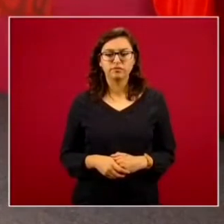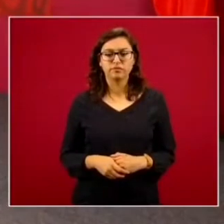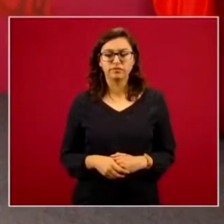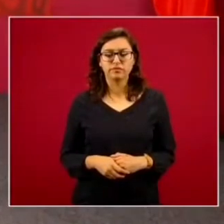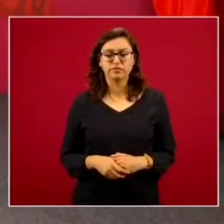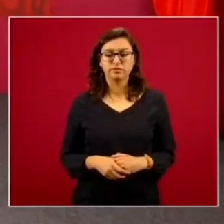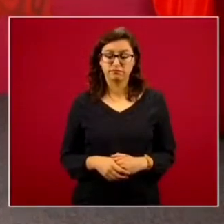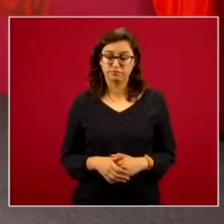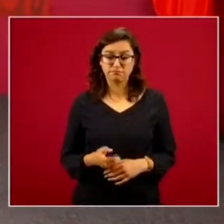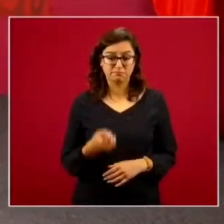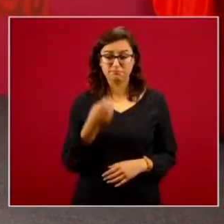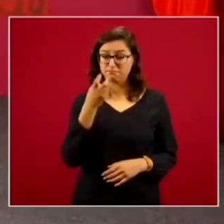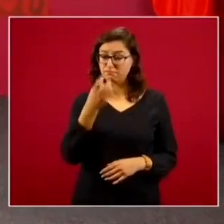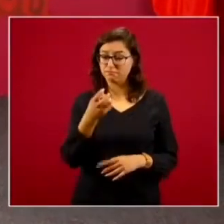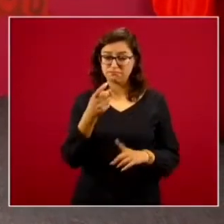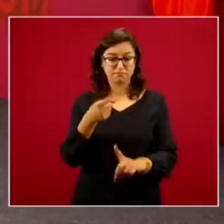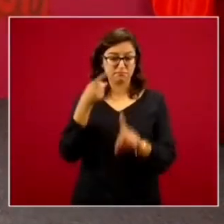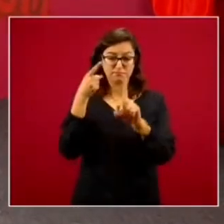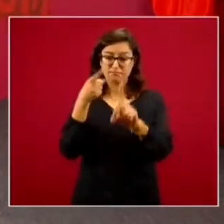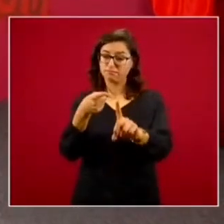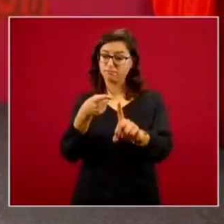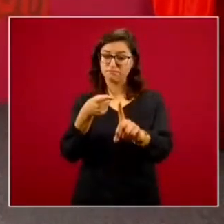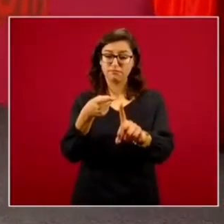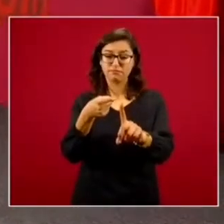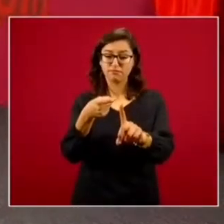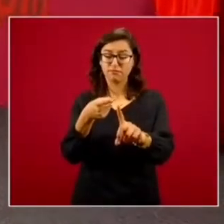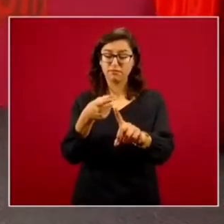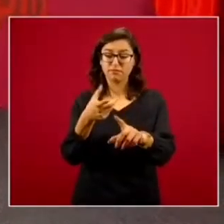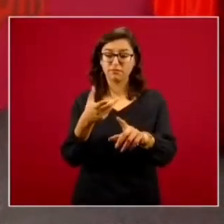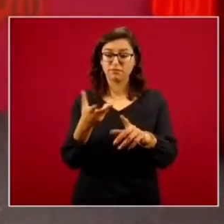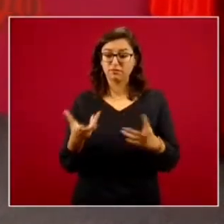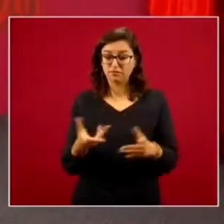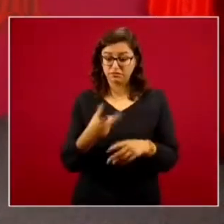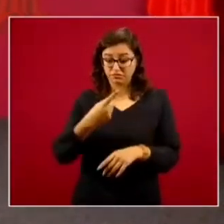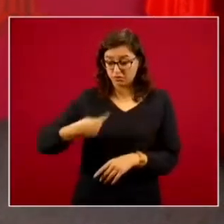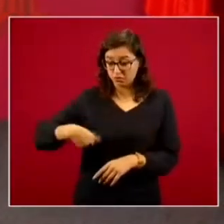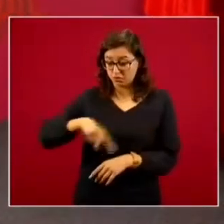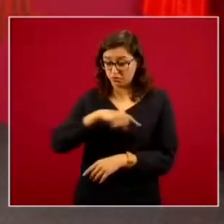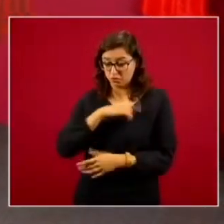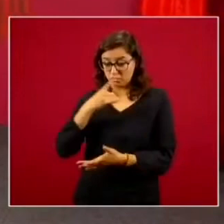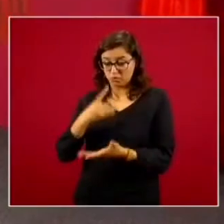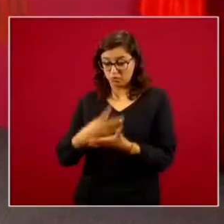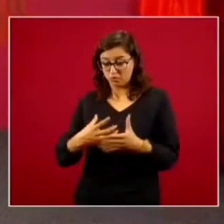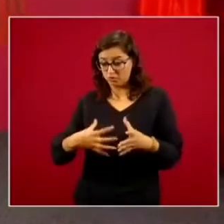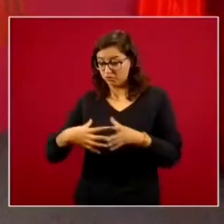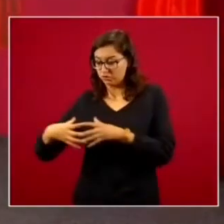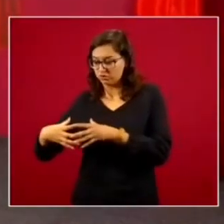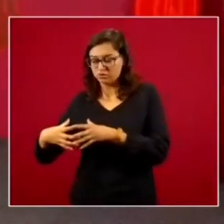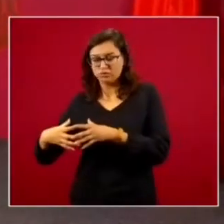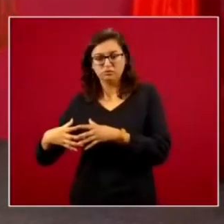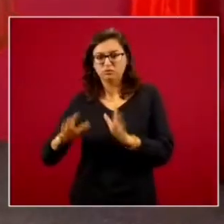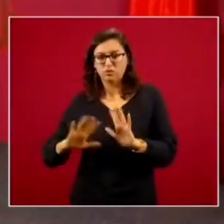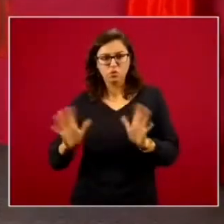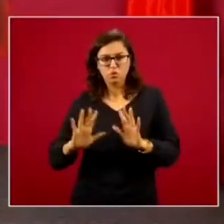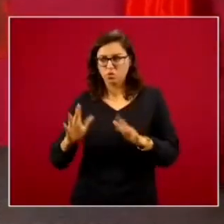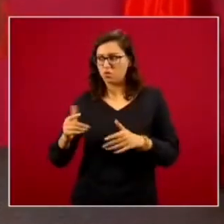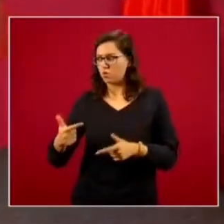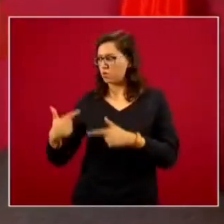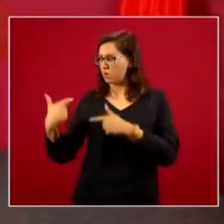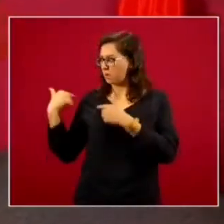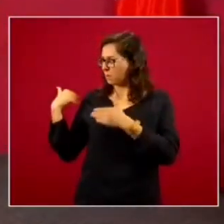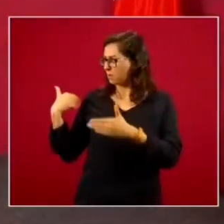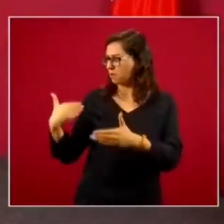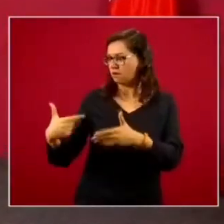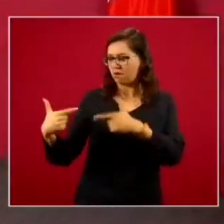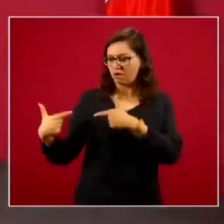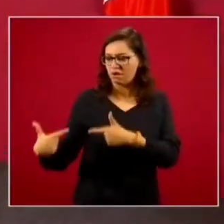Eso es, y no solo es para nosotros, es para los que vienen detrás de nosotros,